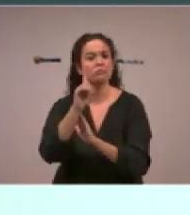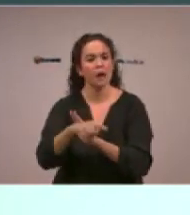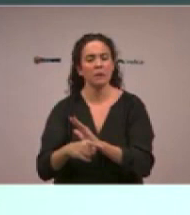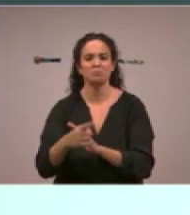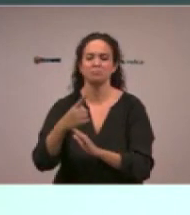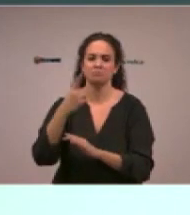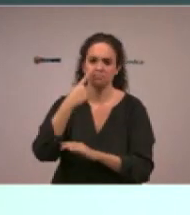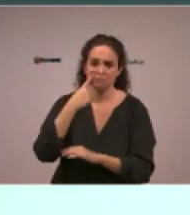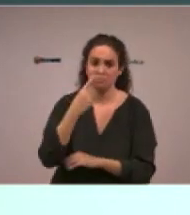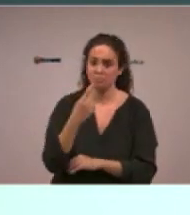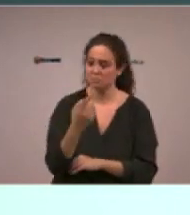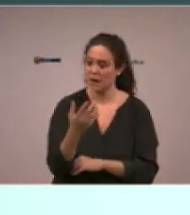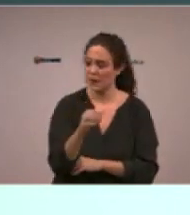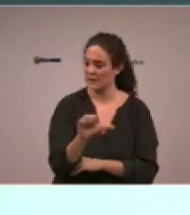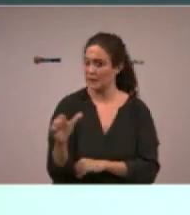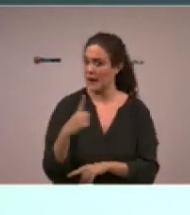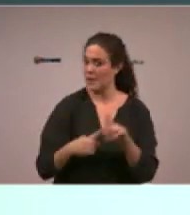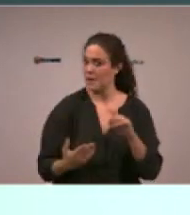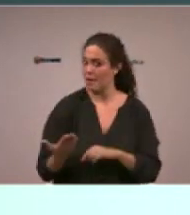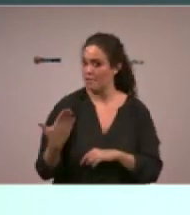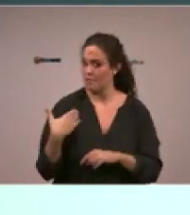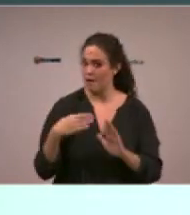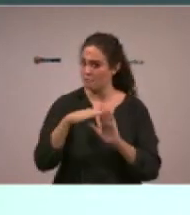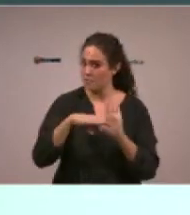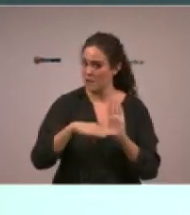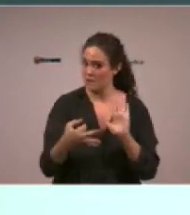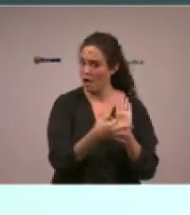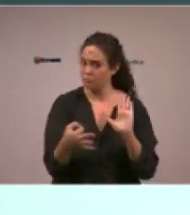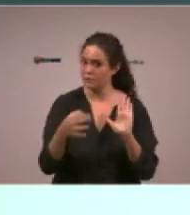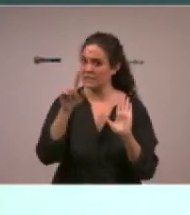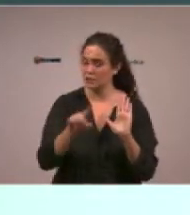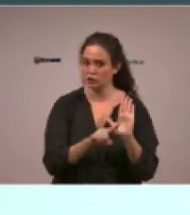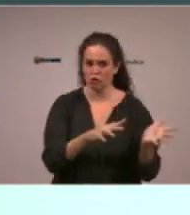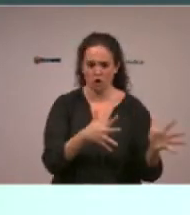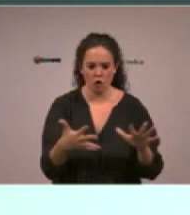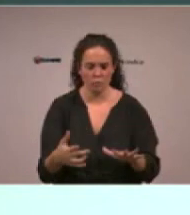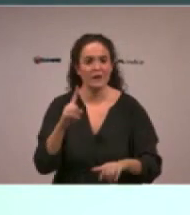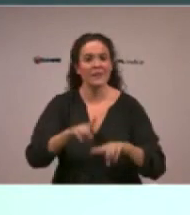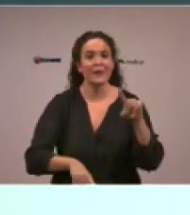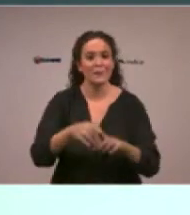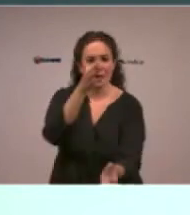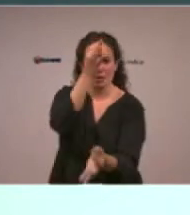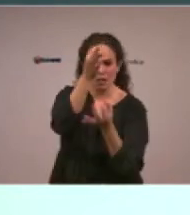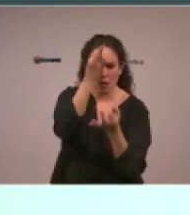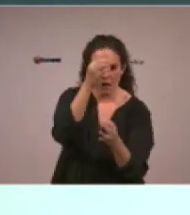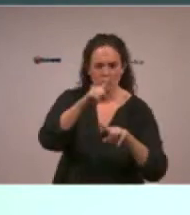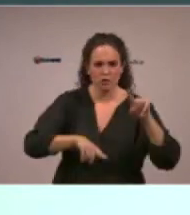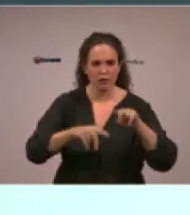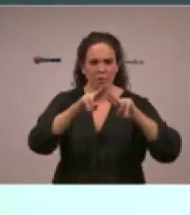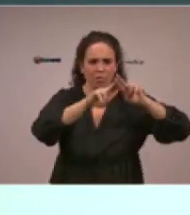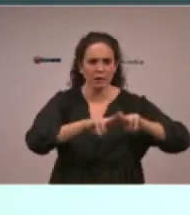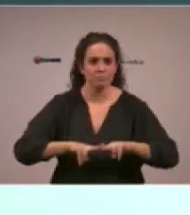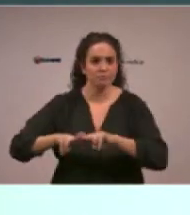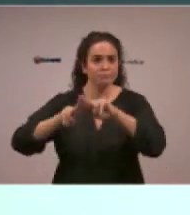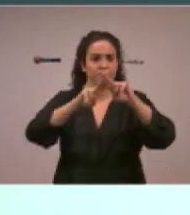hace 12 días han sido eficaces o no, y en función de ese análisis decidieran pues si cabe tomar